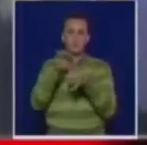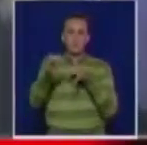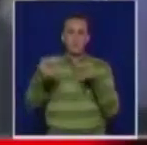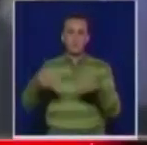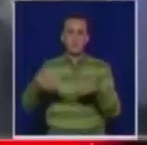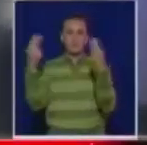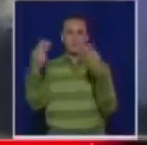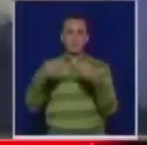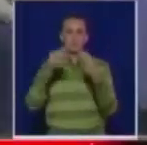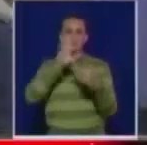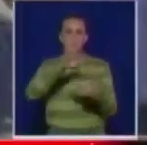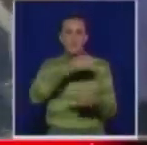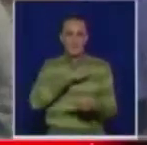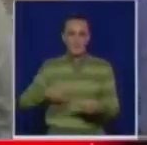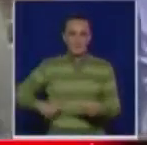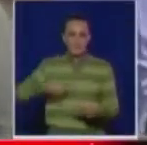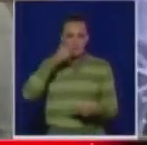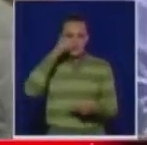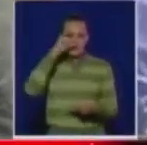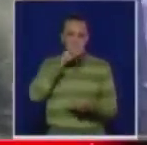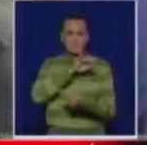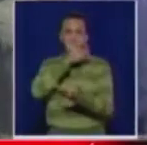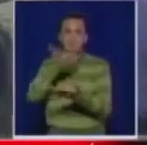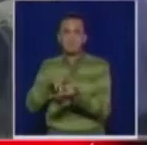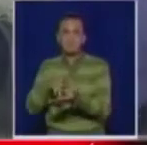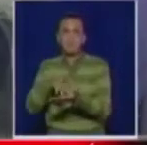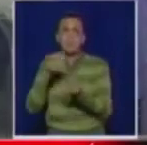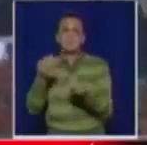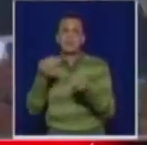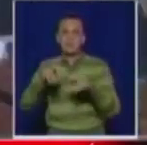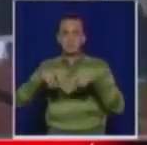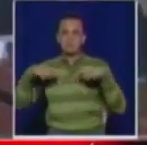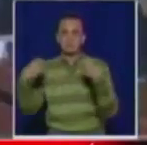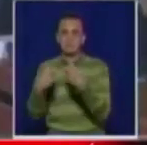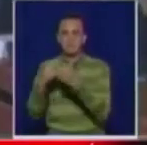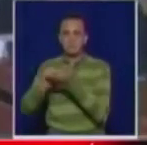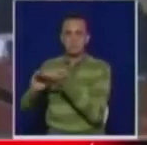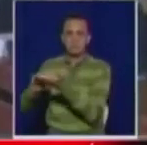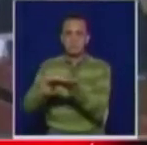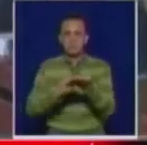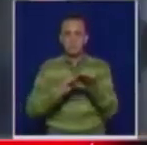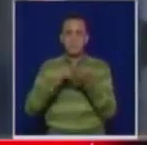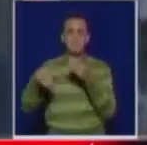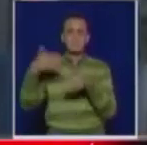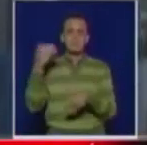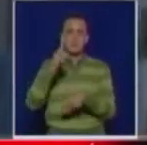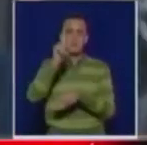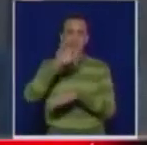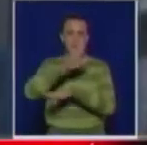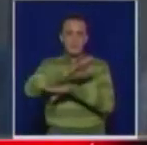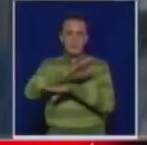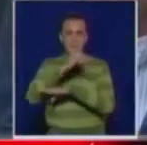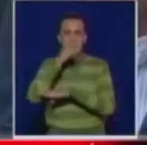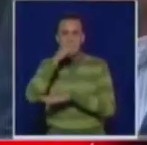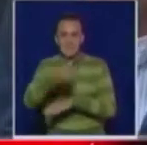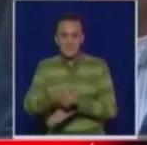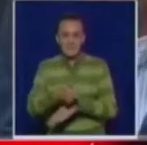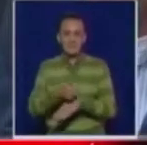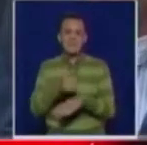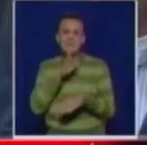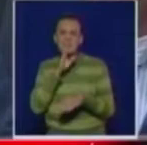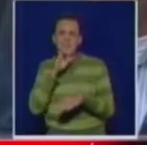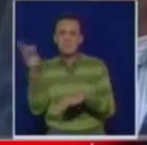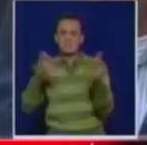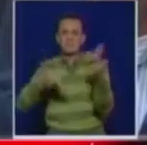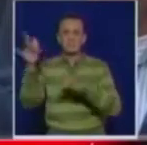a través del presidente Juan Manuel Santos, anunció la concertación de una mesa de diálogo a partir de la 1:00 p.m. del día de mañana en compañía de